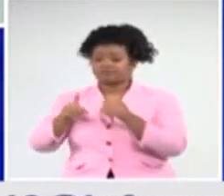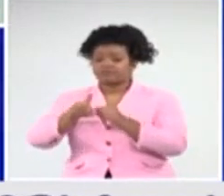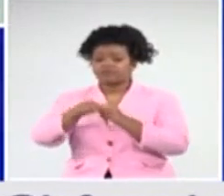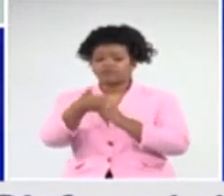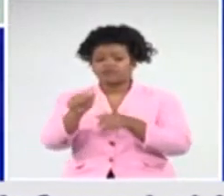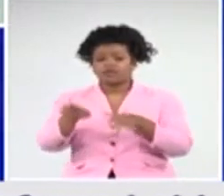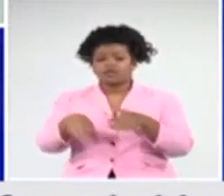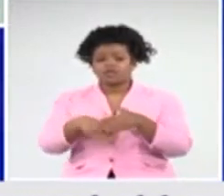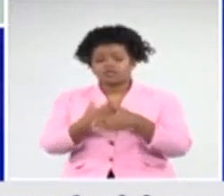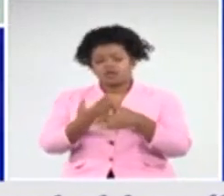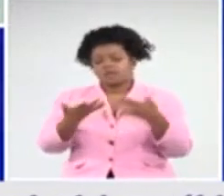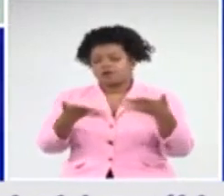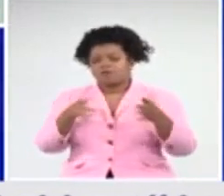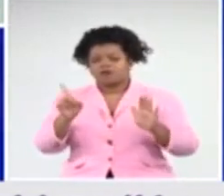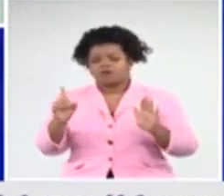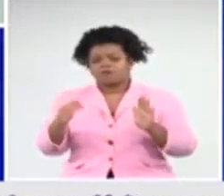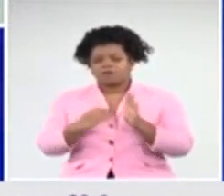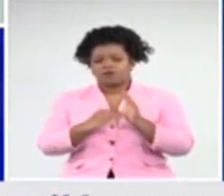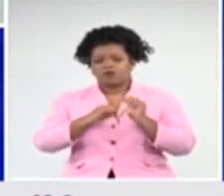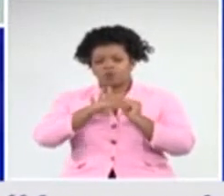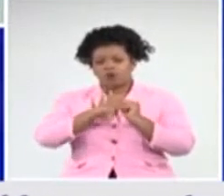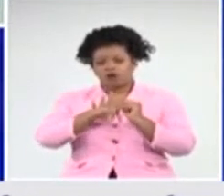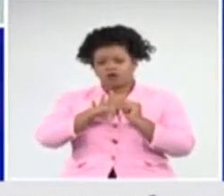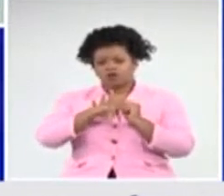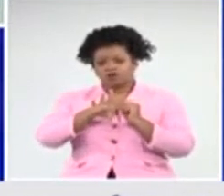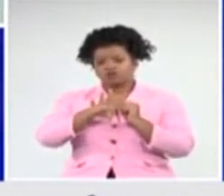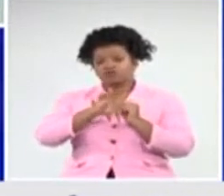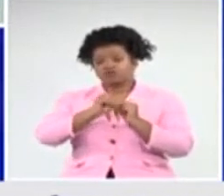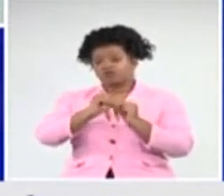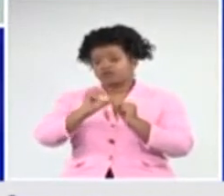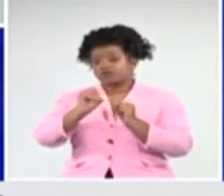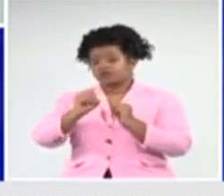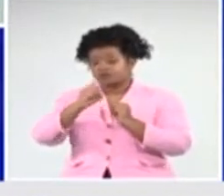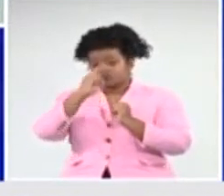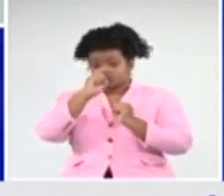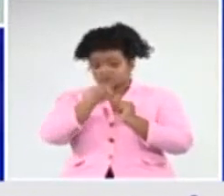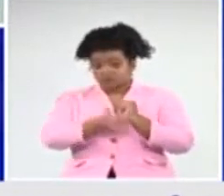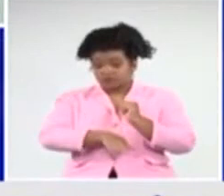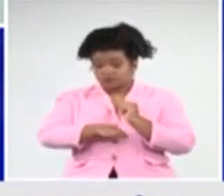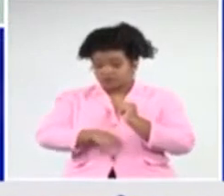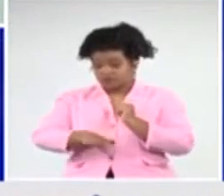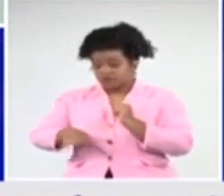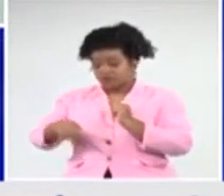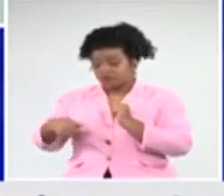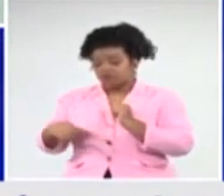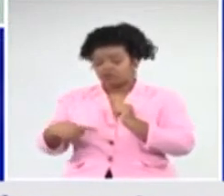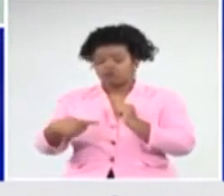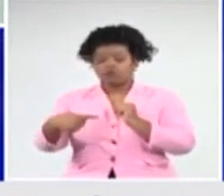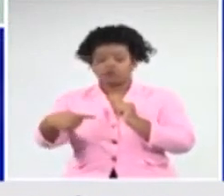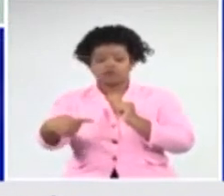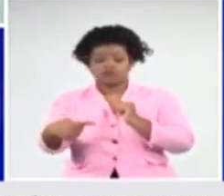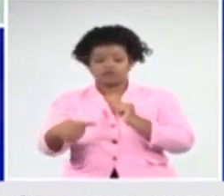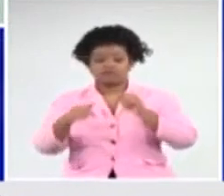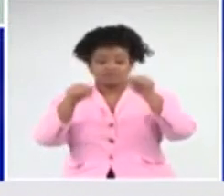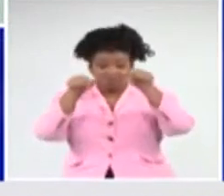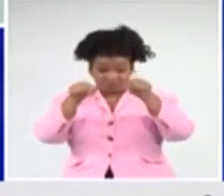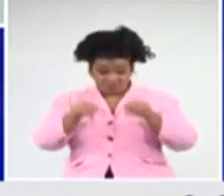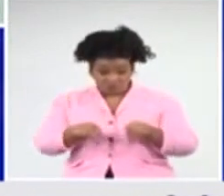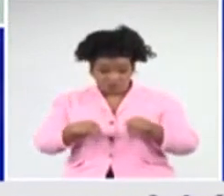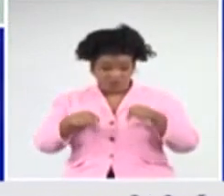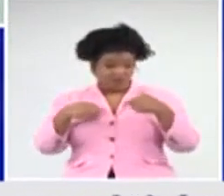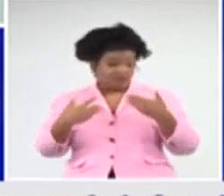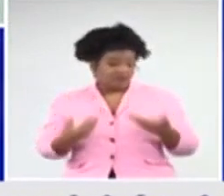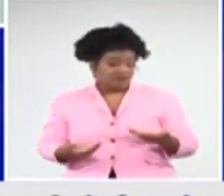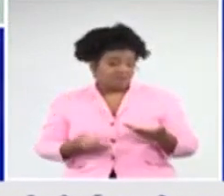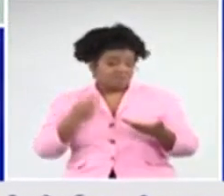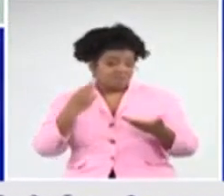de 1.400 casos pediátricos confirmados diariamente. Y hoy, como ustedes pueden